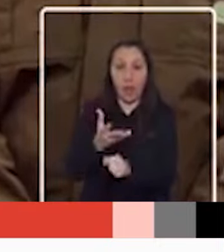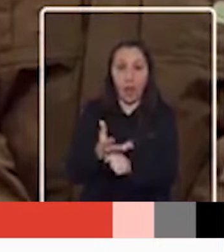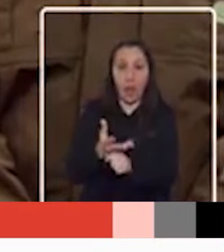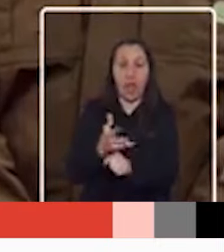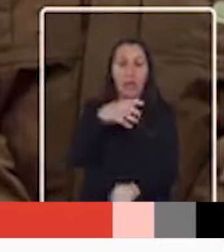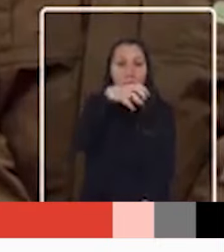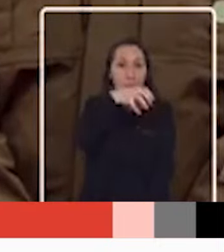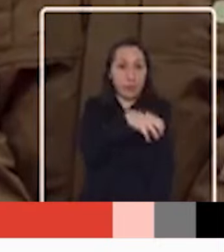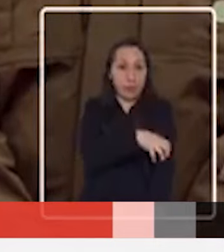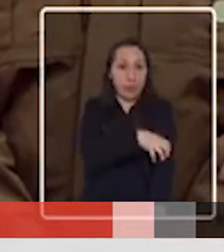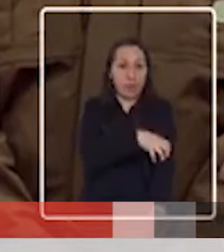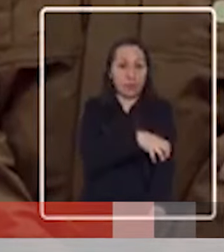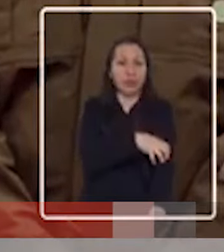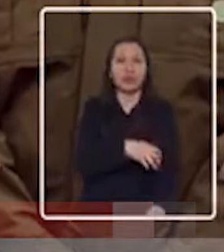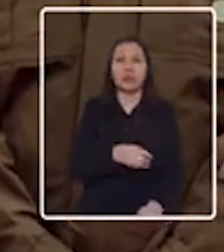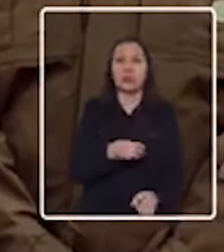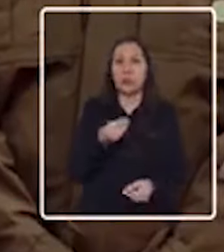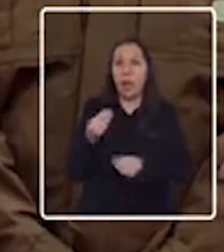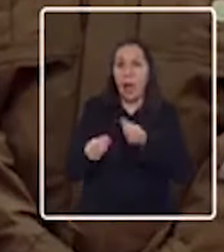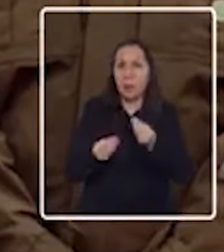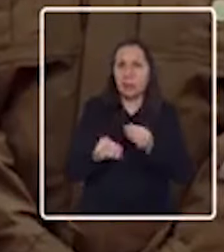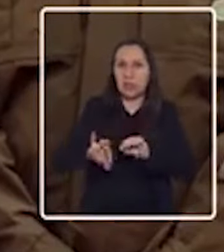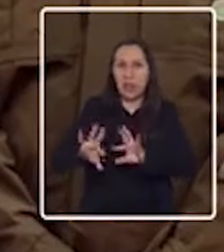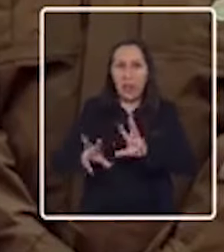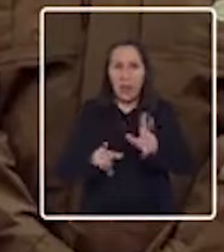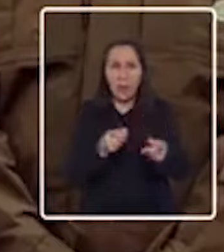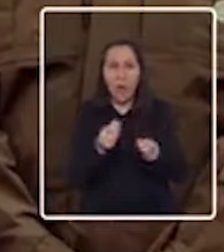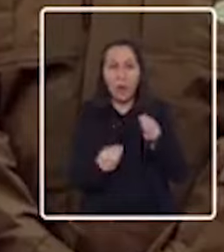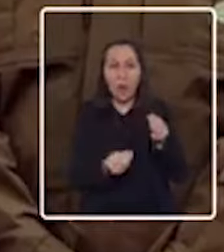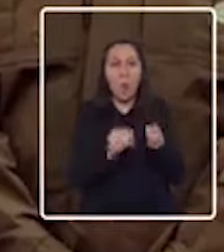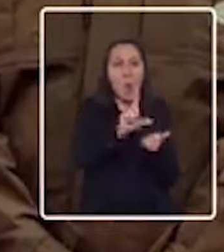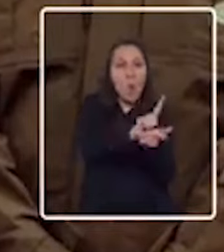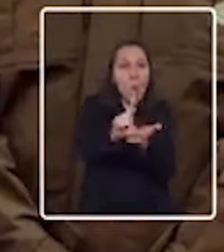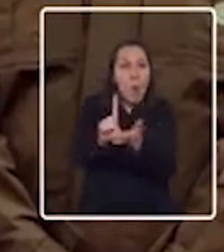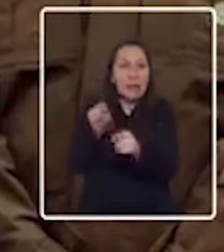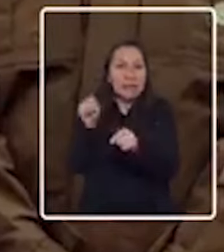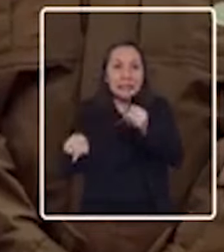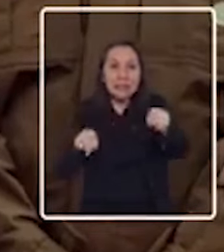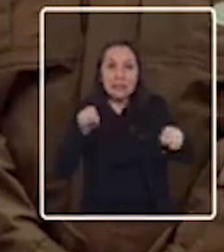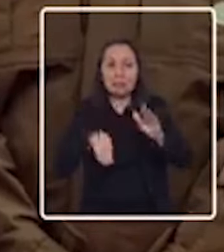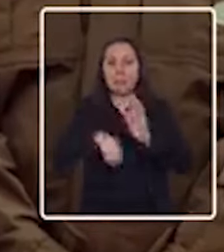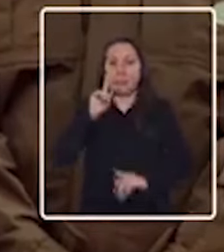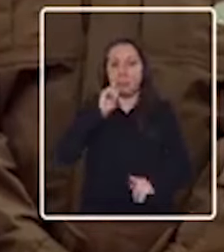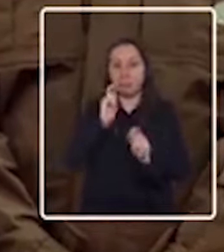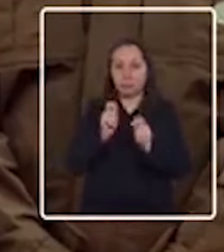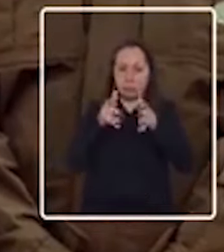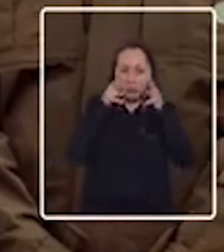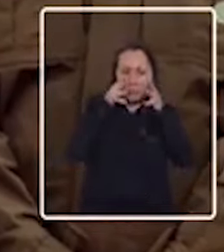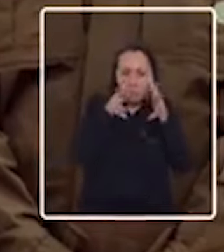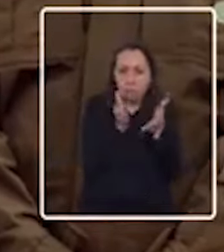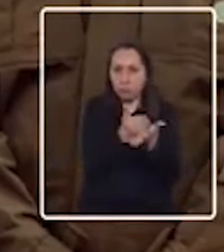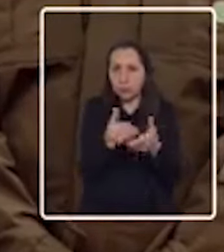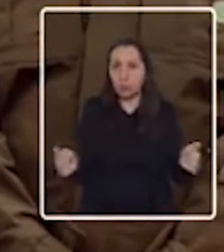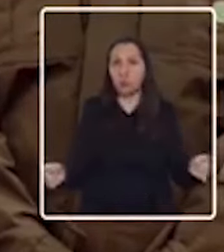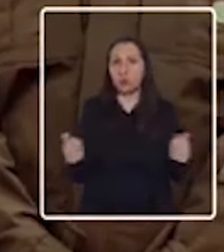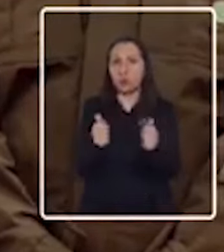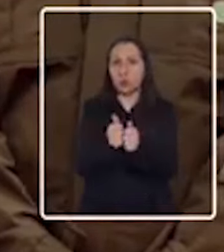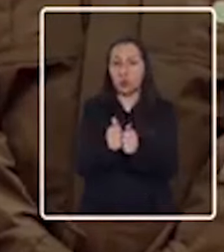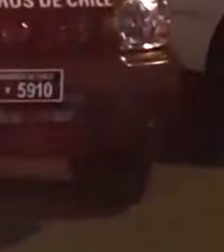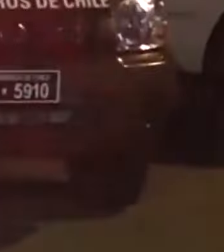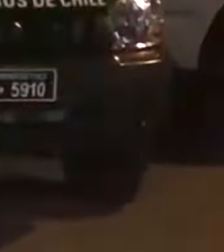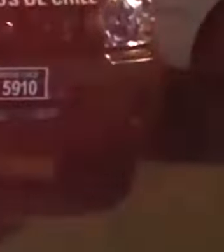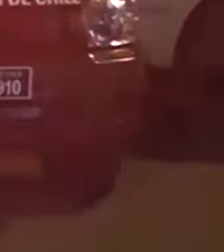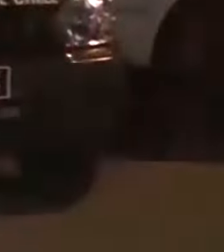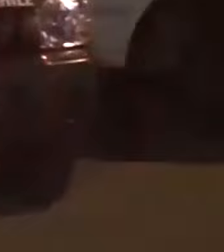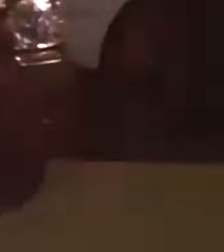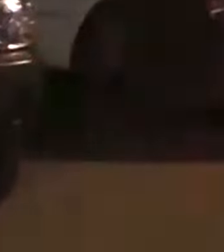la región, del comportamiento criminal, de los lugares de mayor riesgo y abordarlo con estrategias conjuntas desde